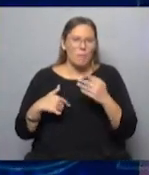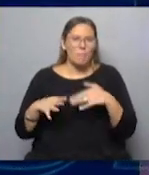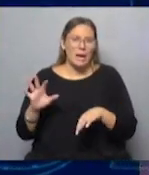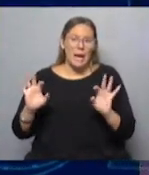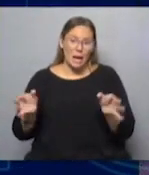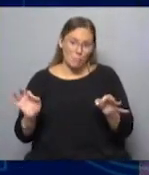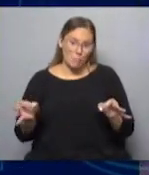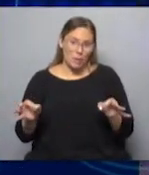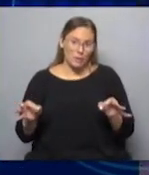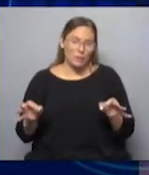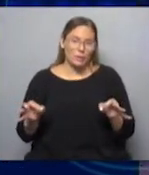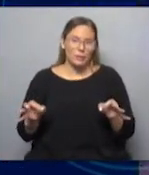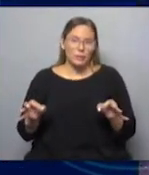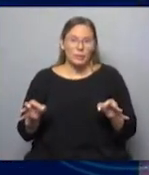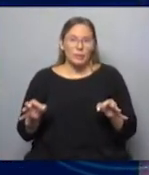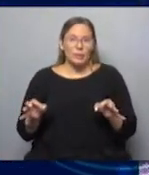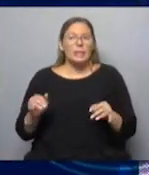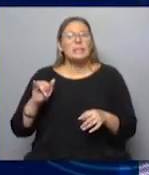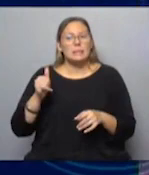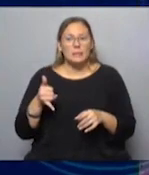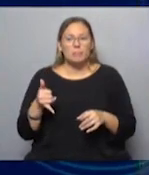hermanos entonces sí